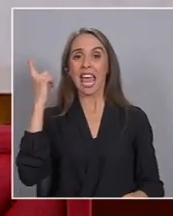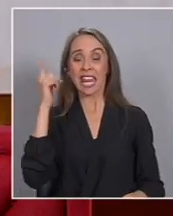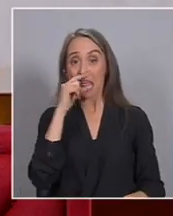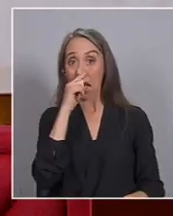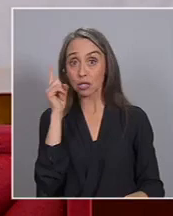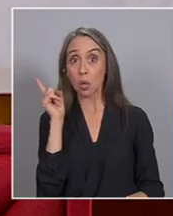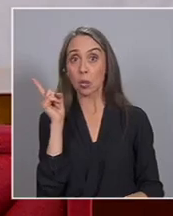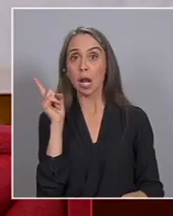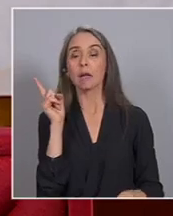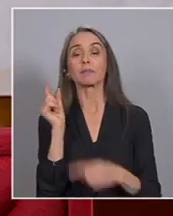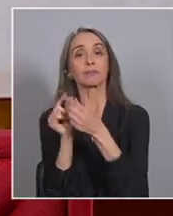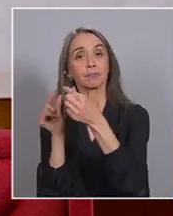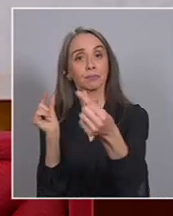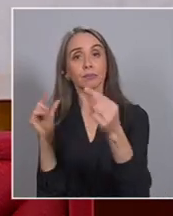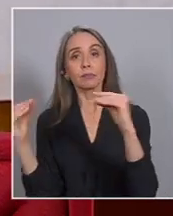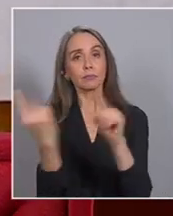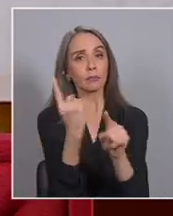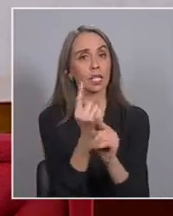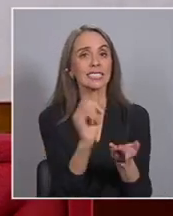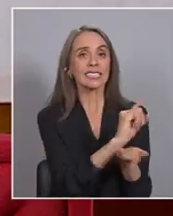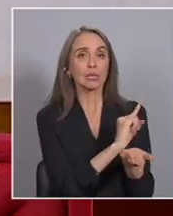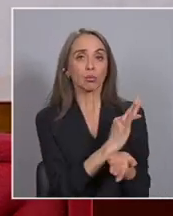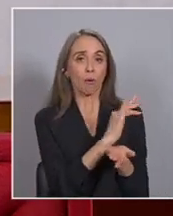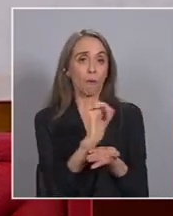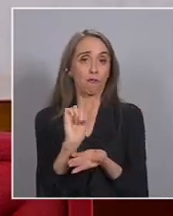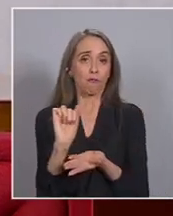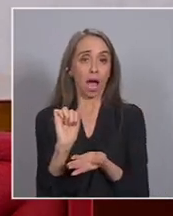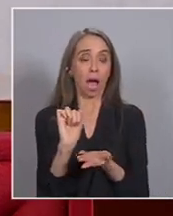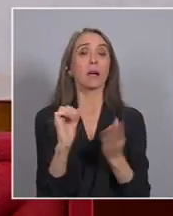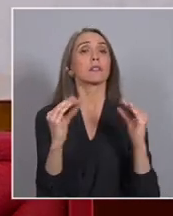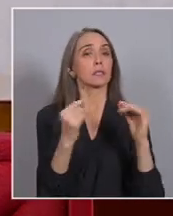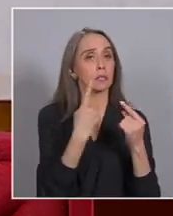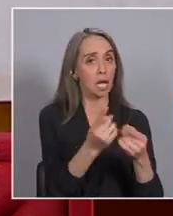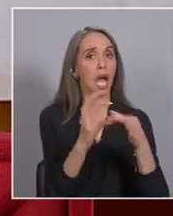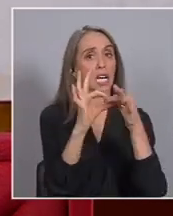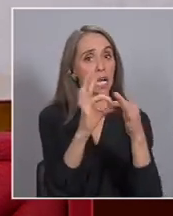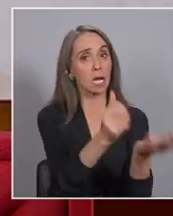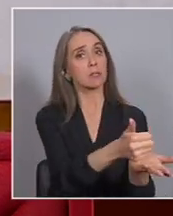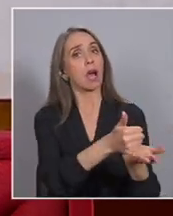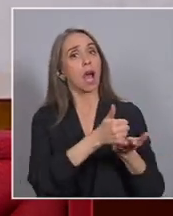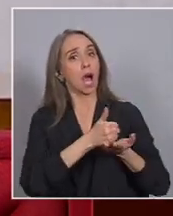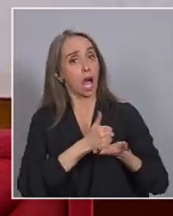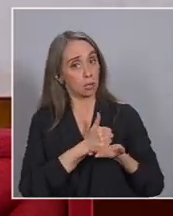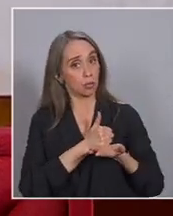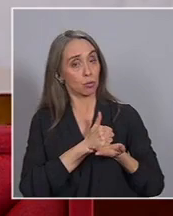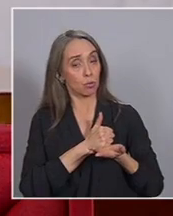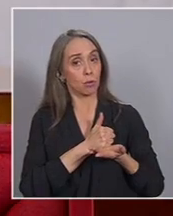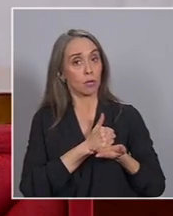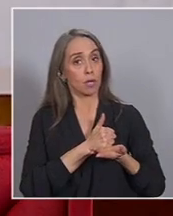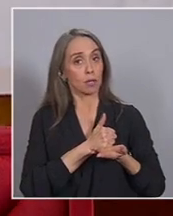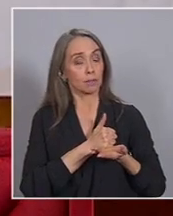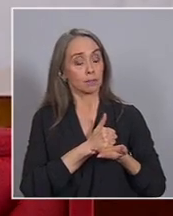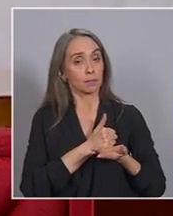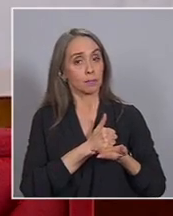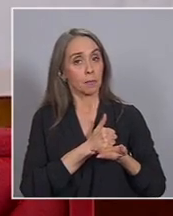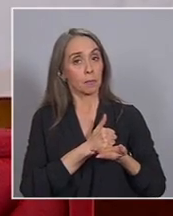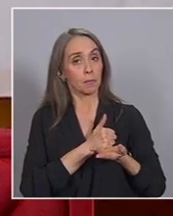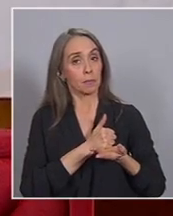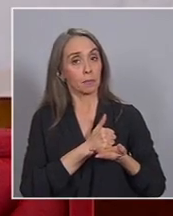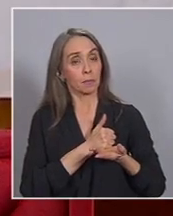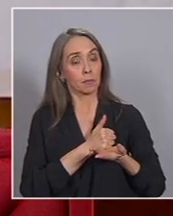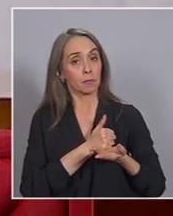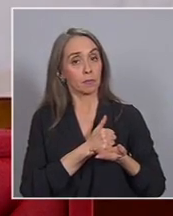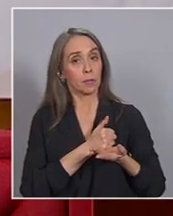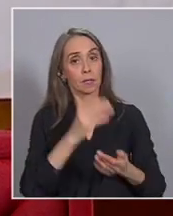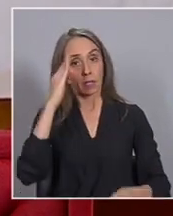liderado también en un diálogo con las Fuerzas Armadas, a quienes nuevamente agradezco su colaboración, que ha permitido concretar con